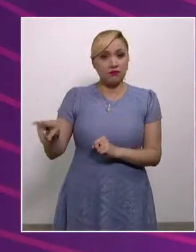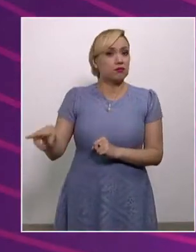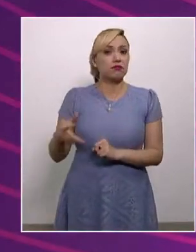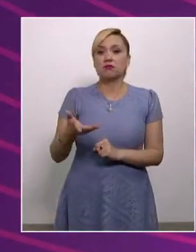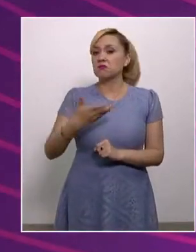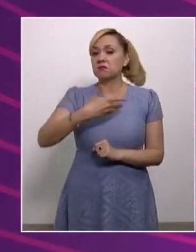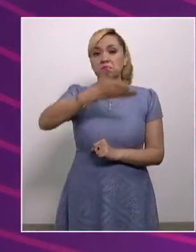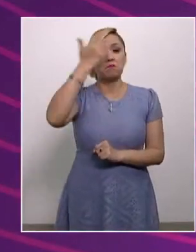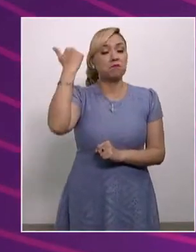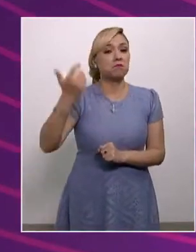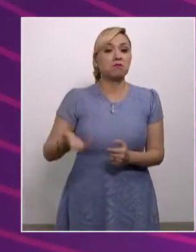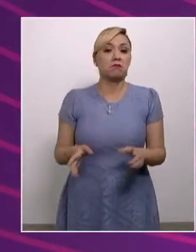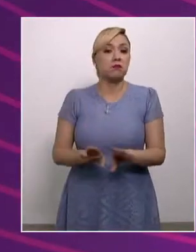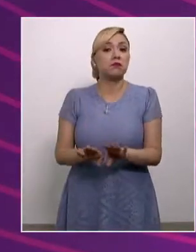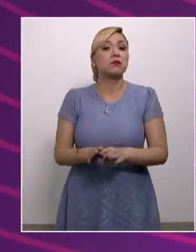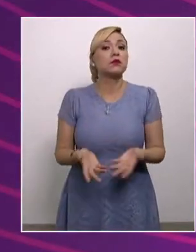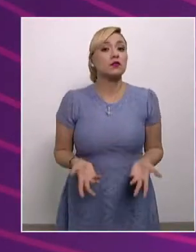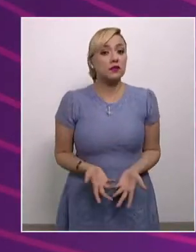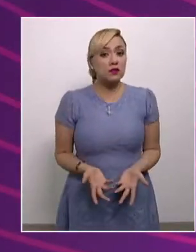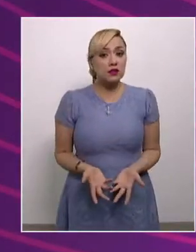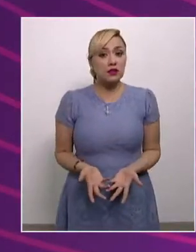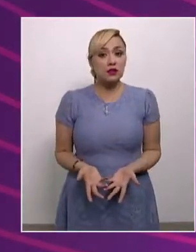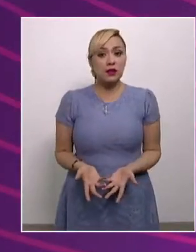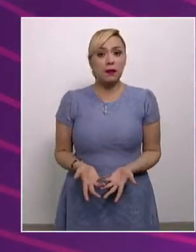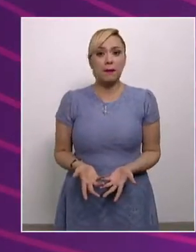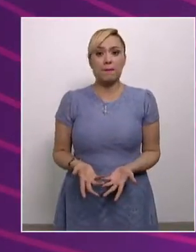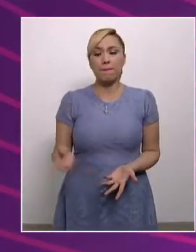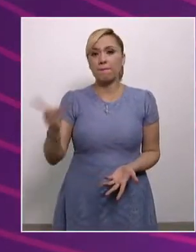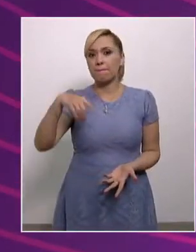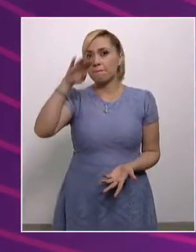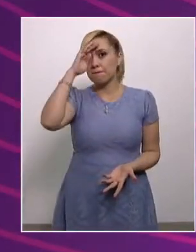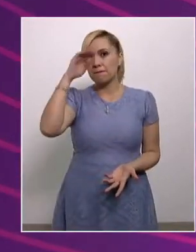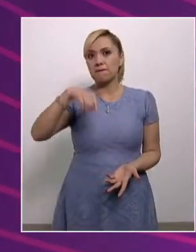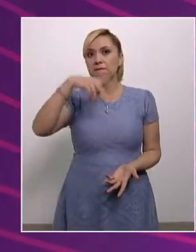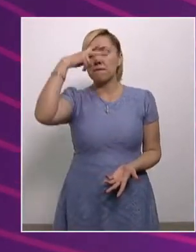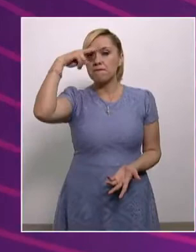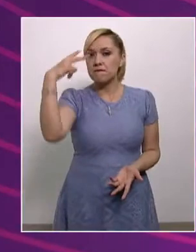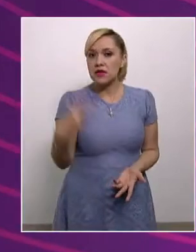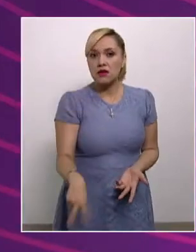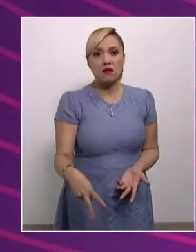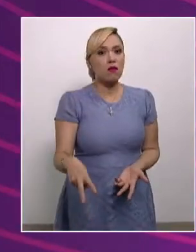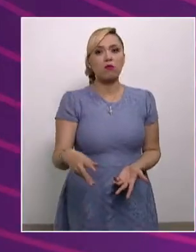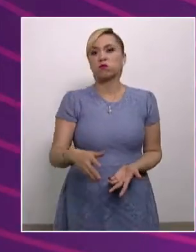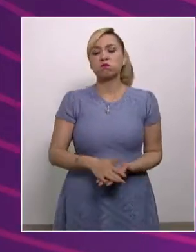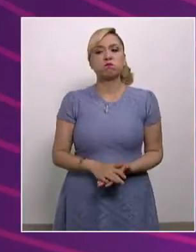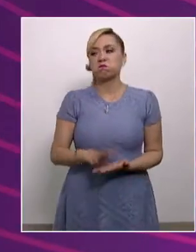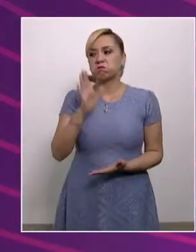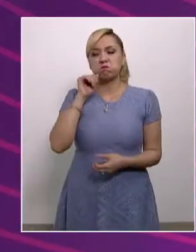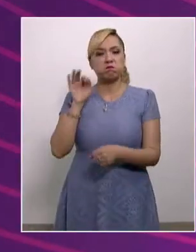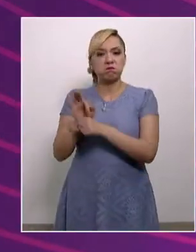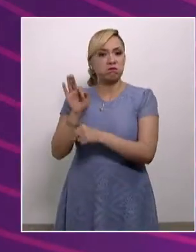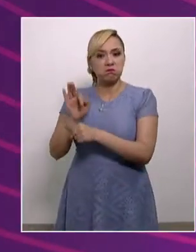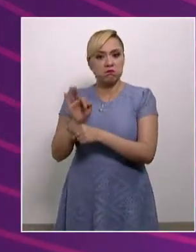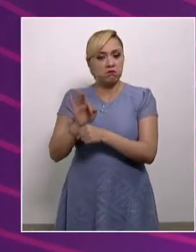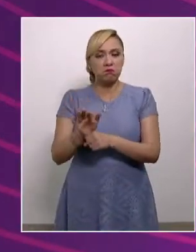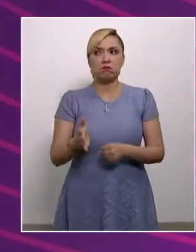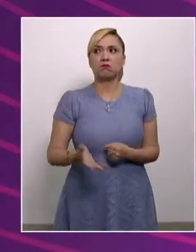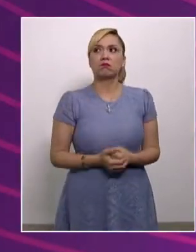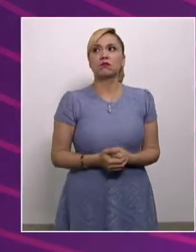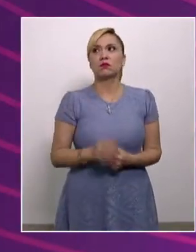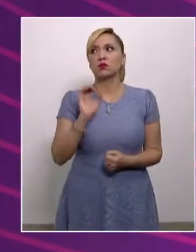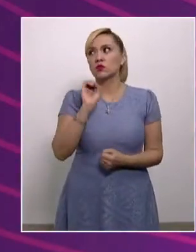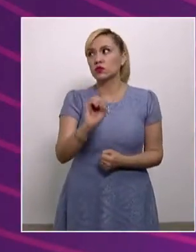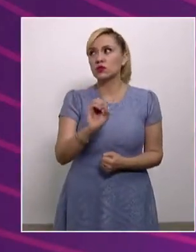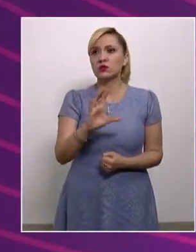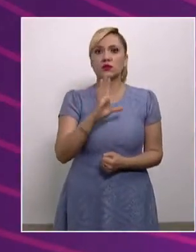el conocimiento de que pueden hacerlo, a lo mejor piensan que en México no los va a poder proteger, o digamos que ahí